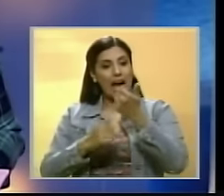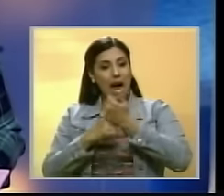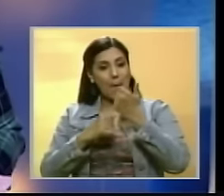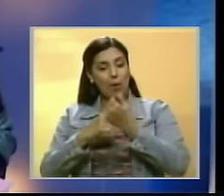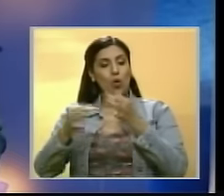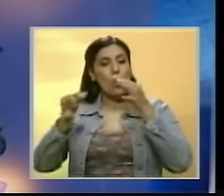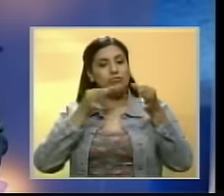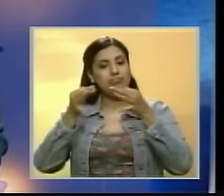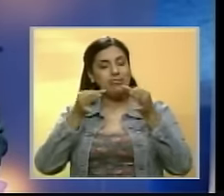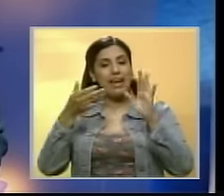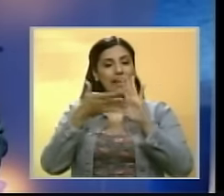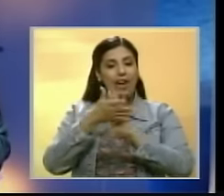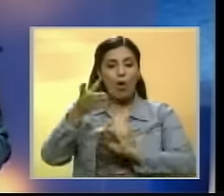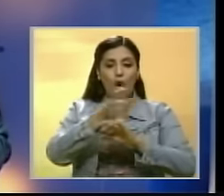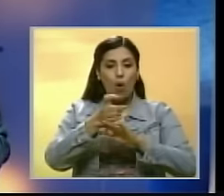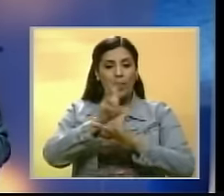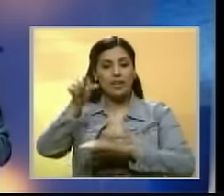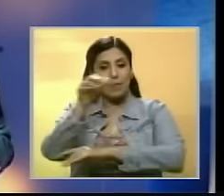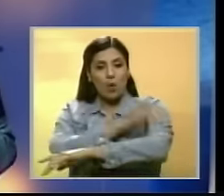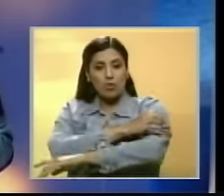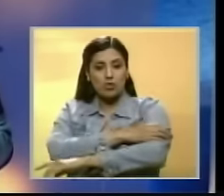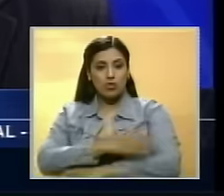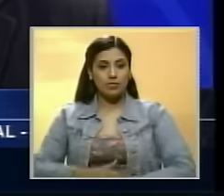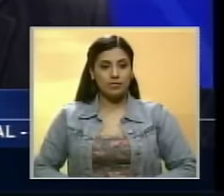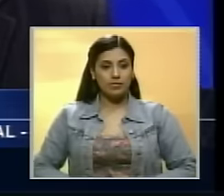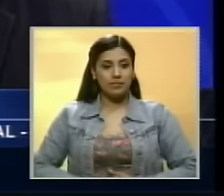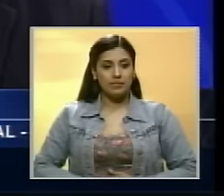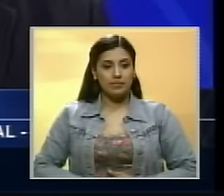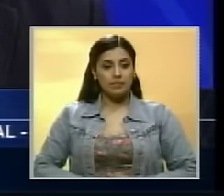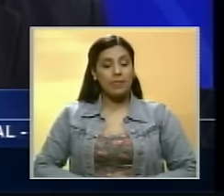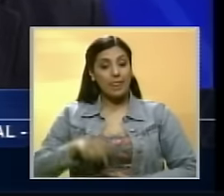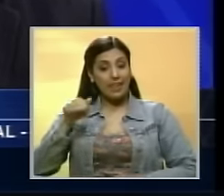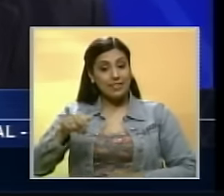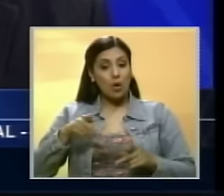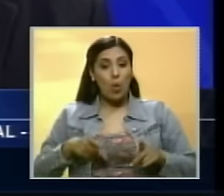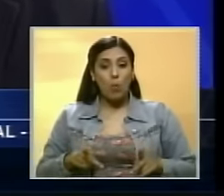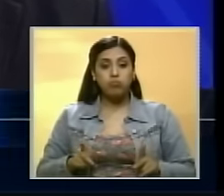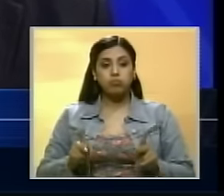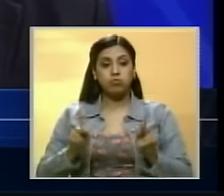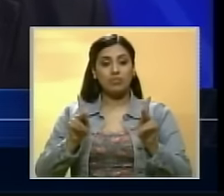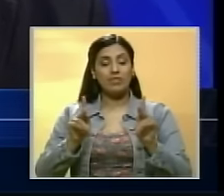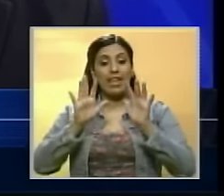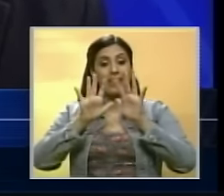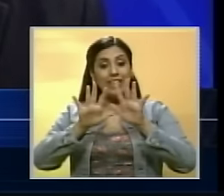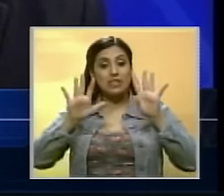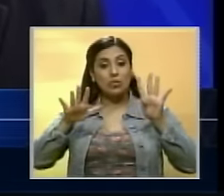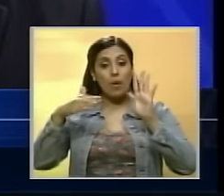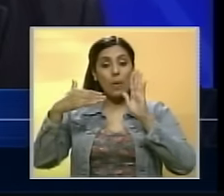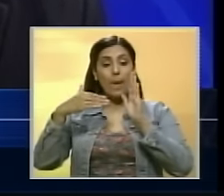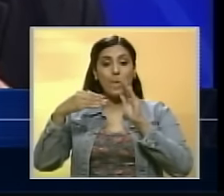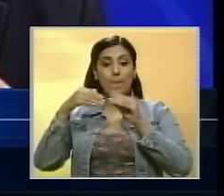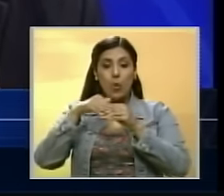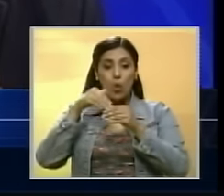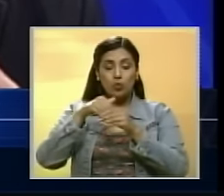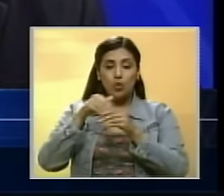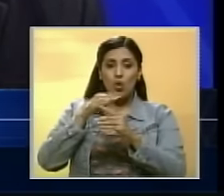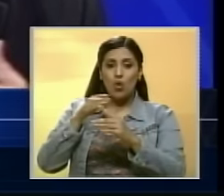el diálogo entre el gobierno venezolano y la oposición en esta oportunidad 19 votos contra 12 F